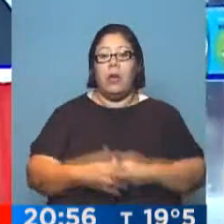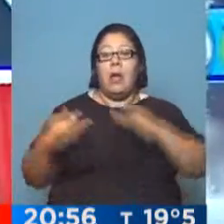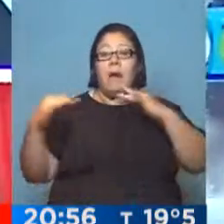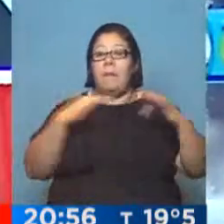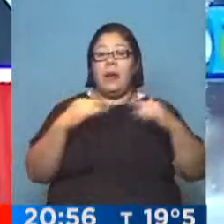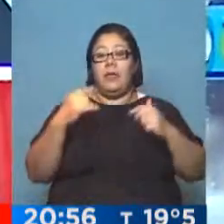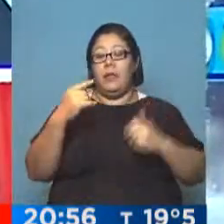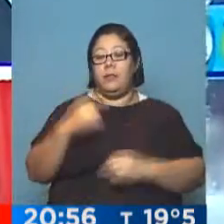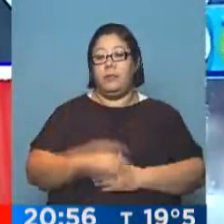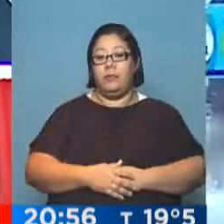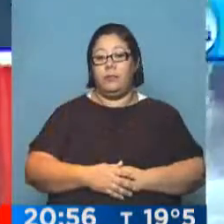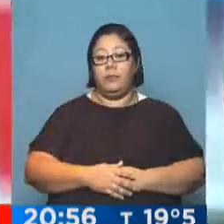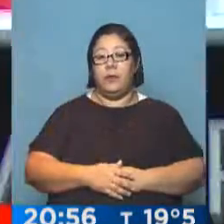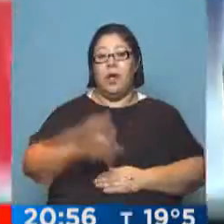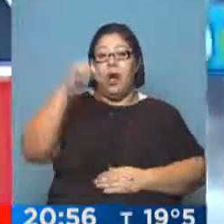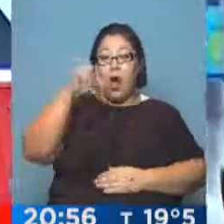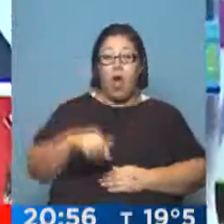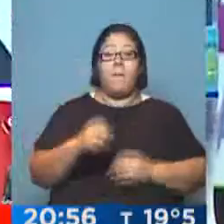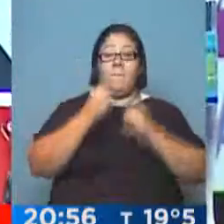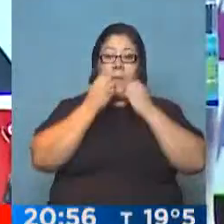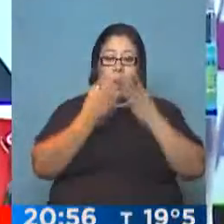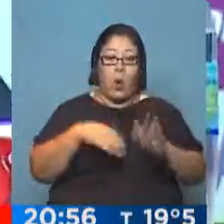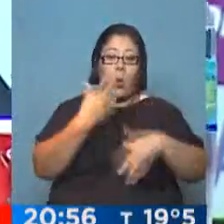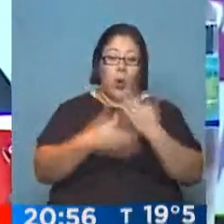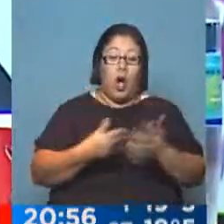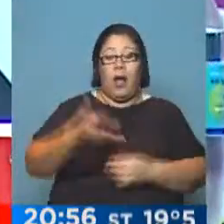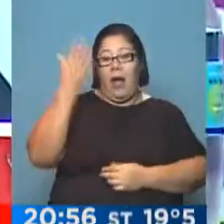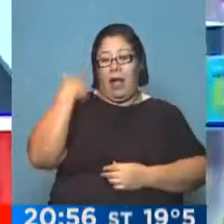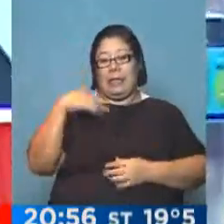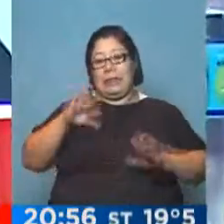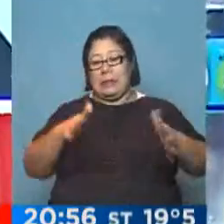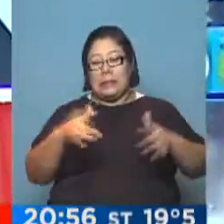vayamos jugando. Hoy creo que mejoramos en relación a lo que veníamos haciendo y vamos a seguir mejorando.